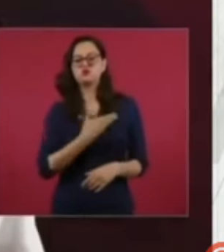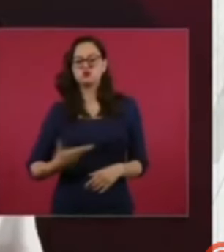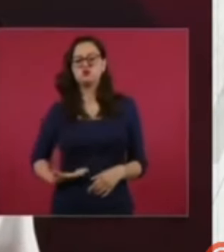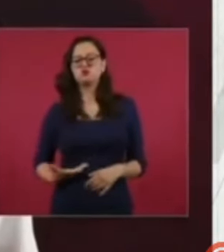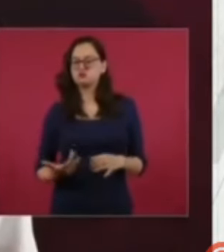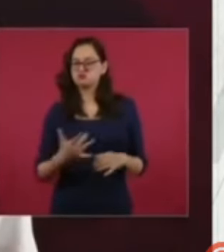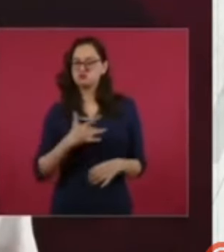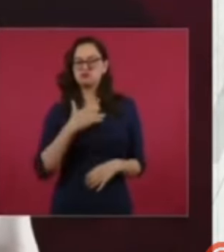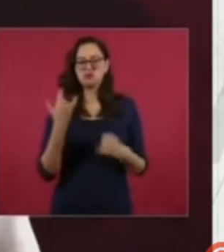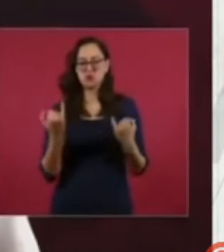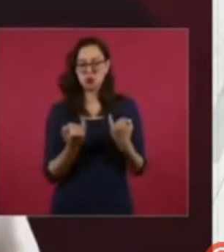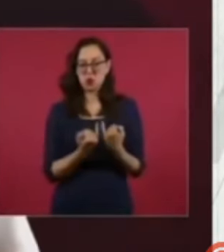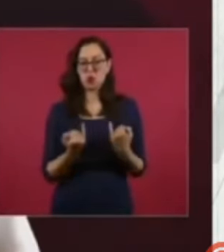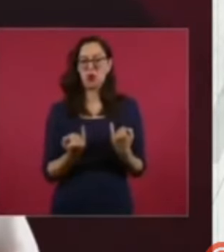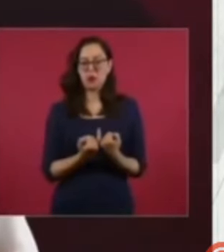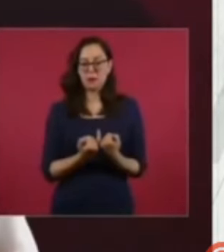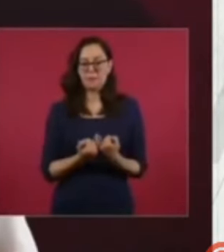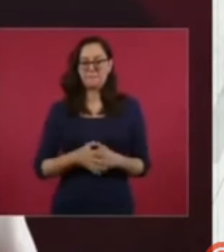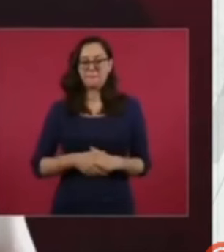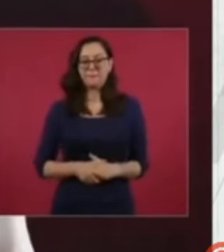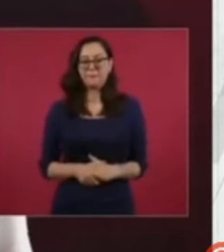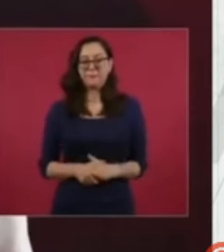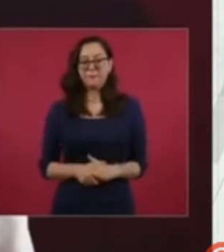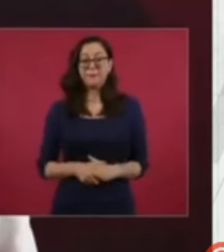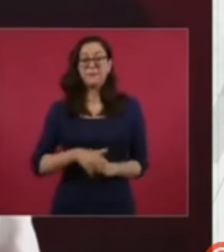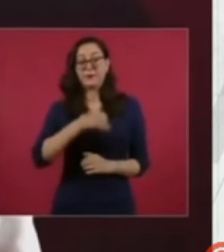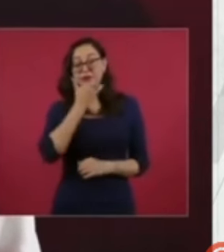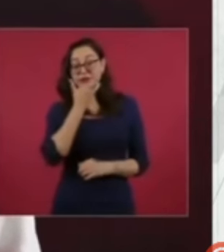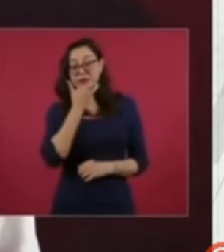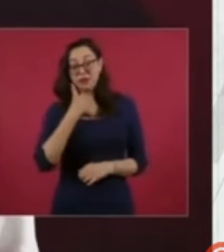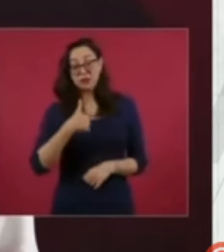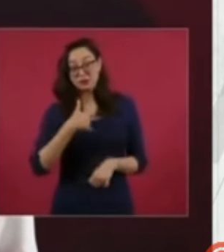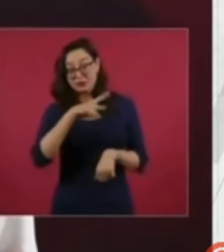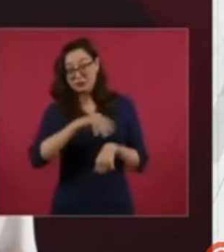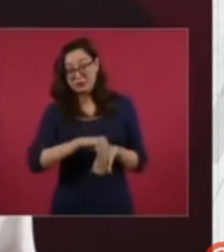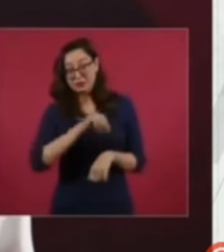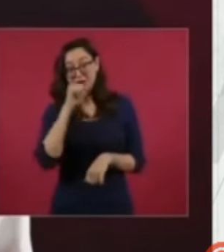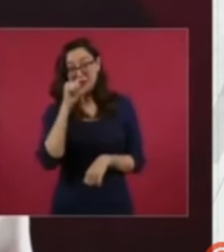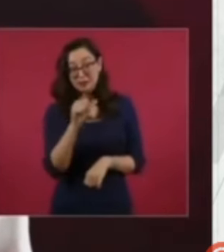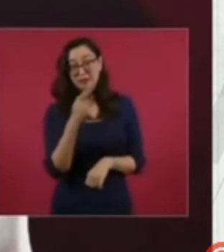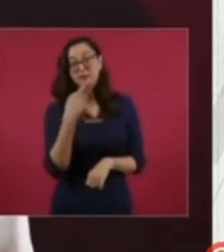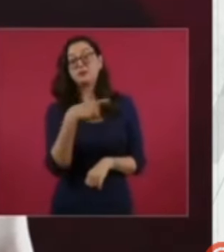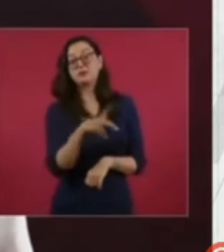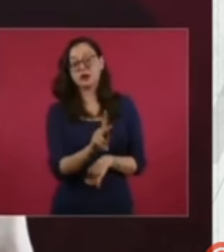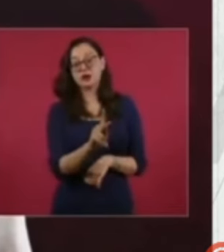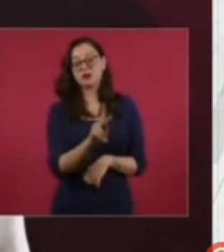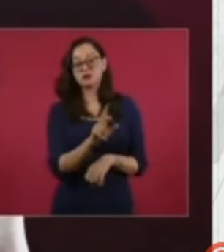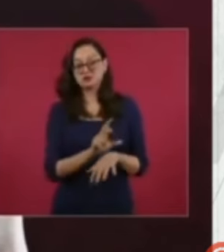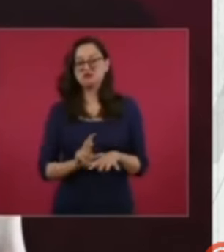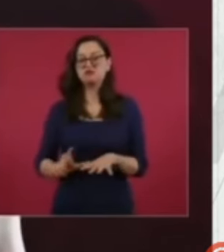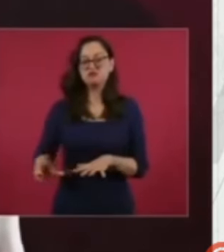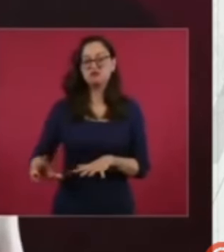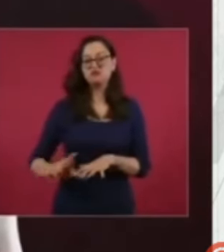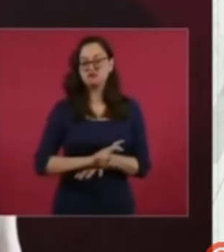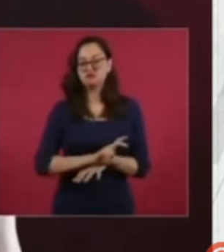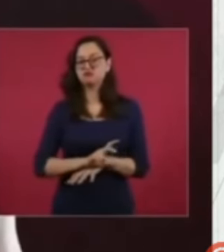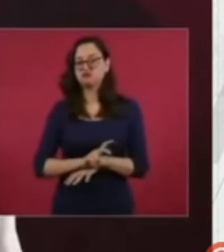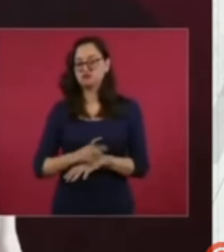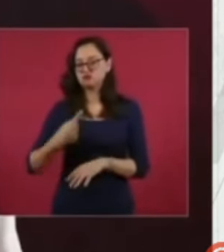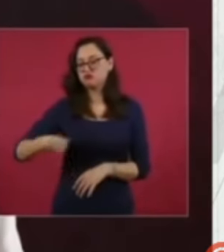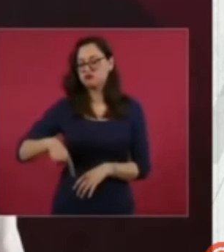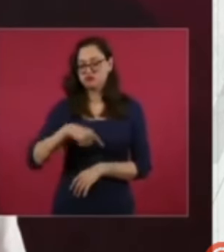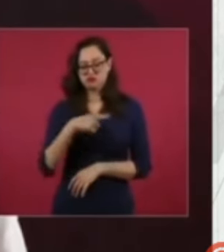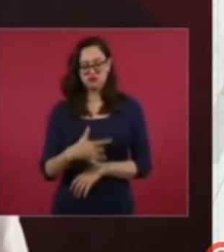esta ocasión es especialmente emotivo porque habla justamente de la ausencia que tendrá